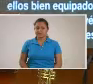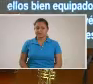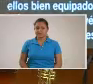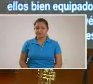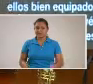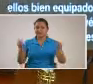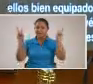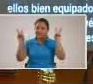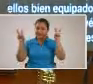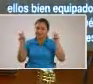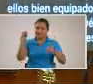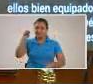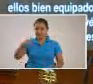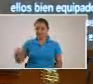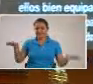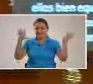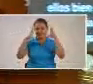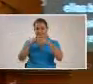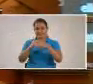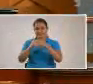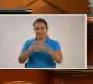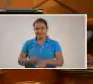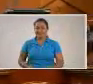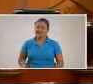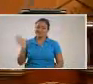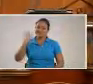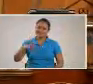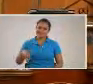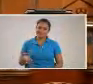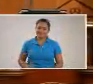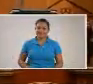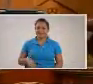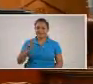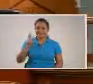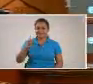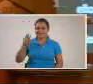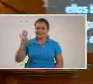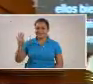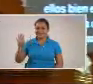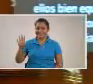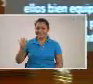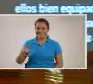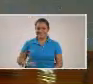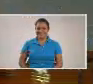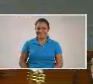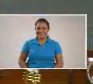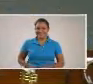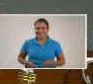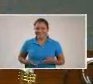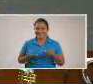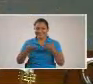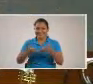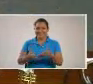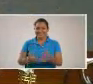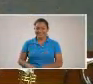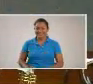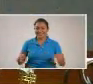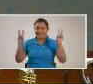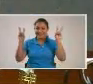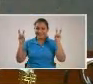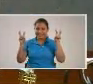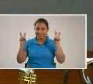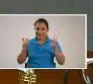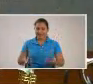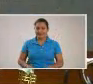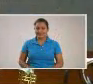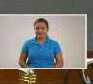el tema de esta noche, mire pues, hermano, después de 34 minutos de introducción, el tema de esta noche yo le puse por